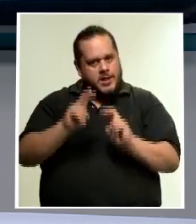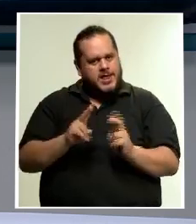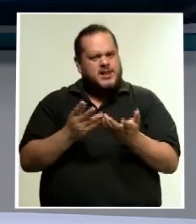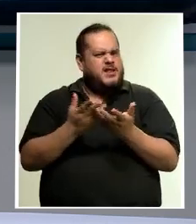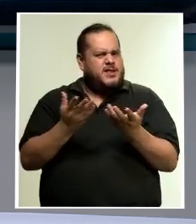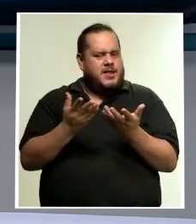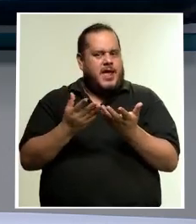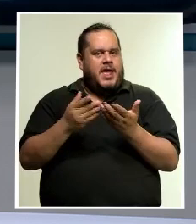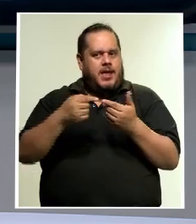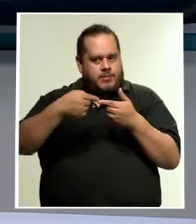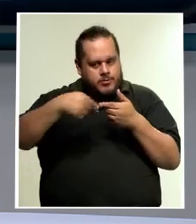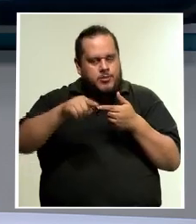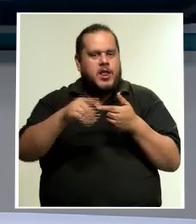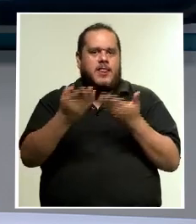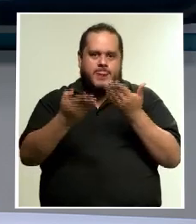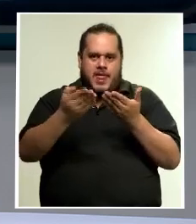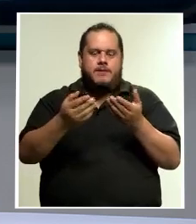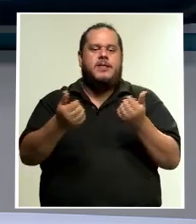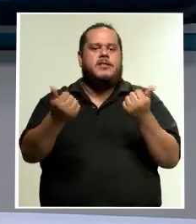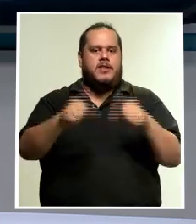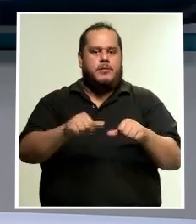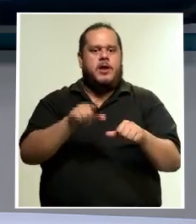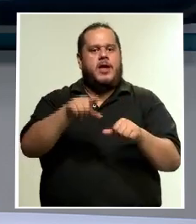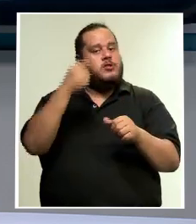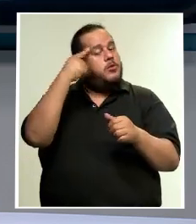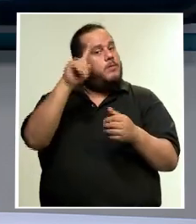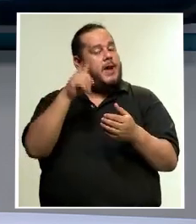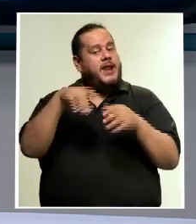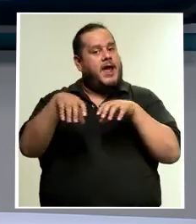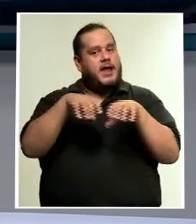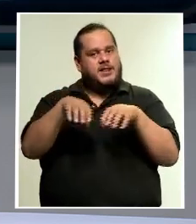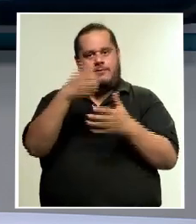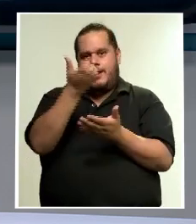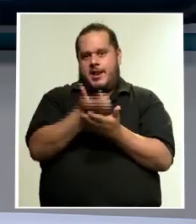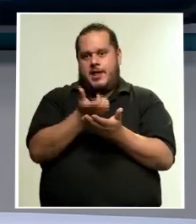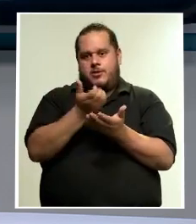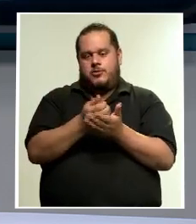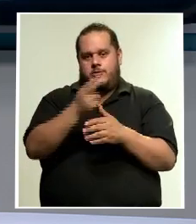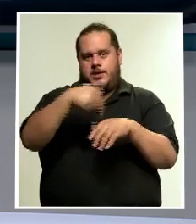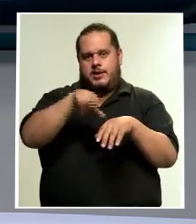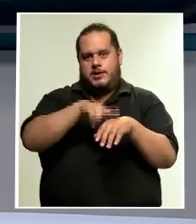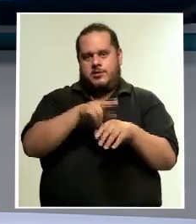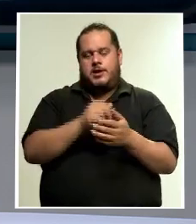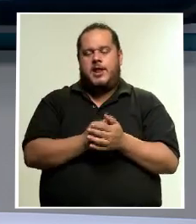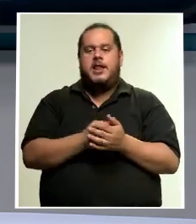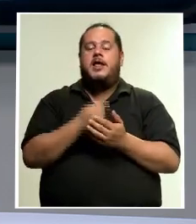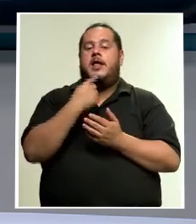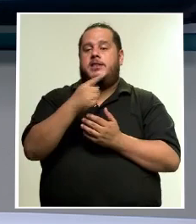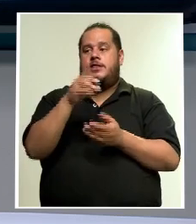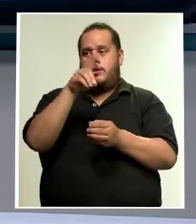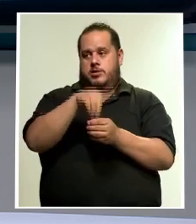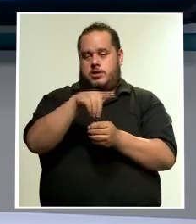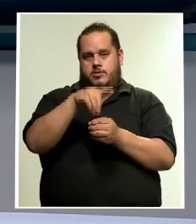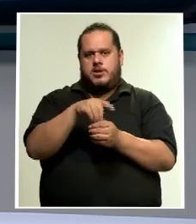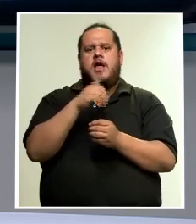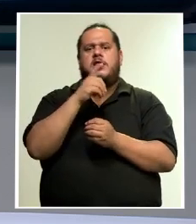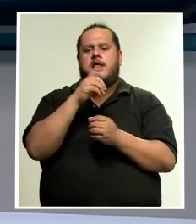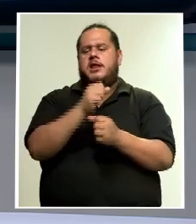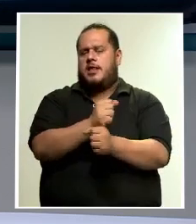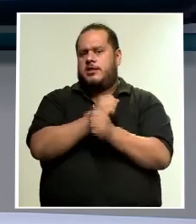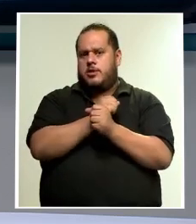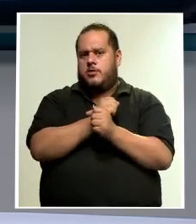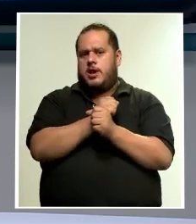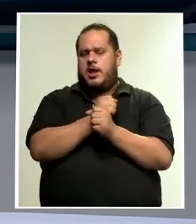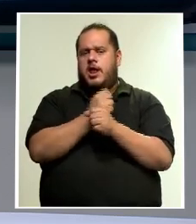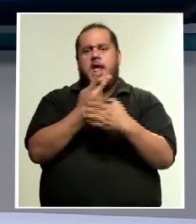serán aprobados. Esto como parte de la apuesta para reactivar la economía nacional, según los diputados, quienes aseguran